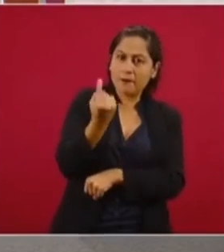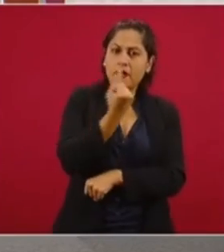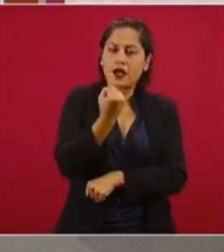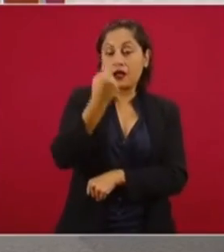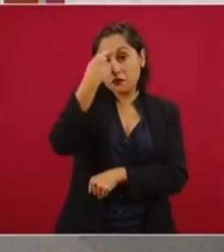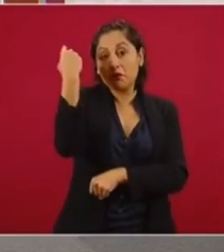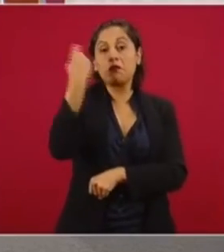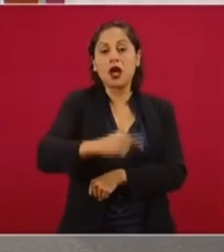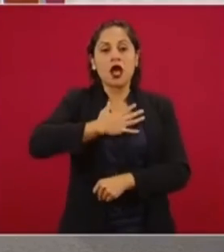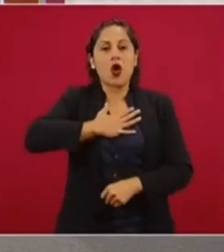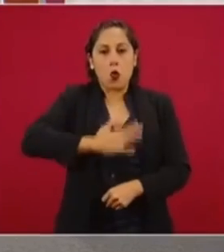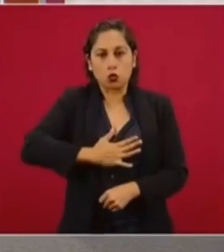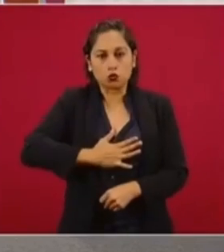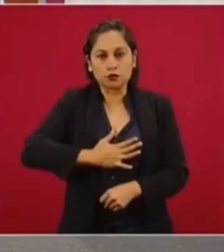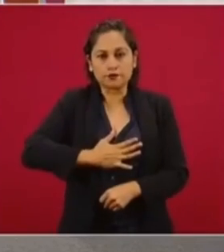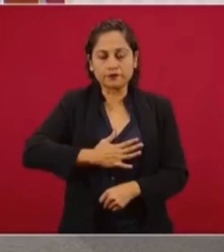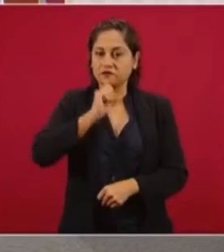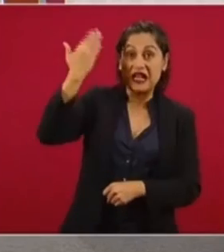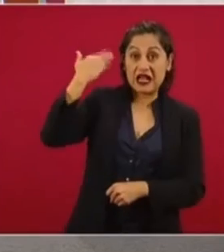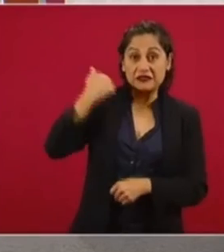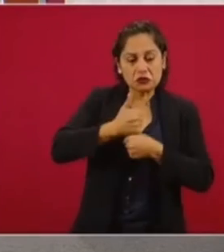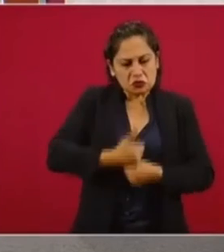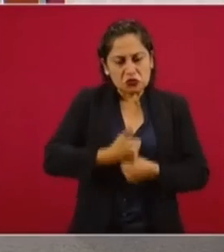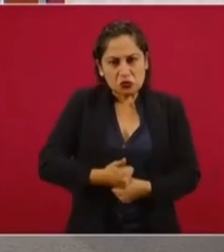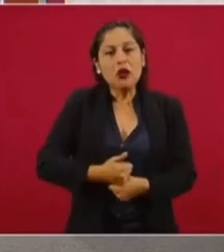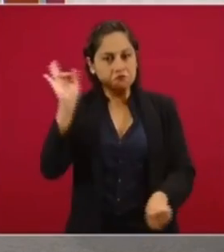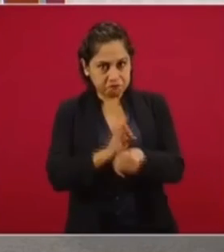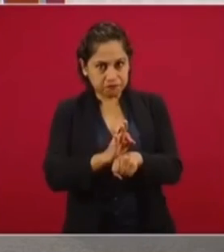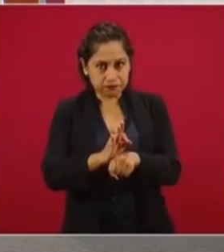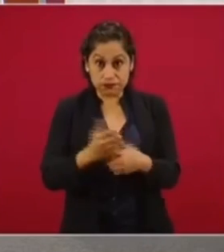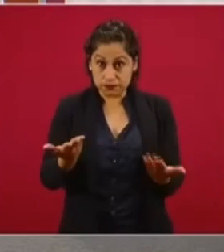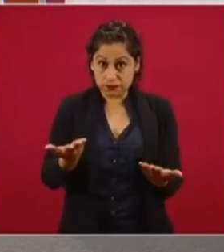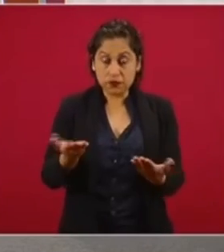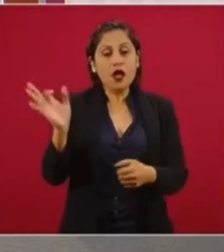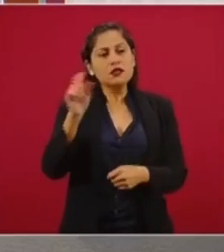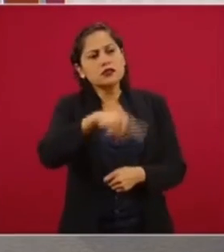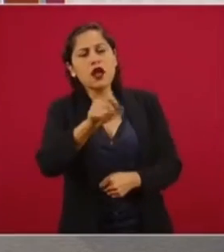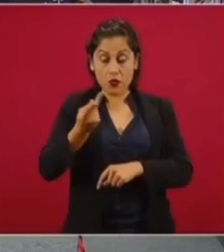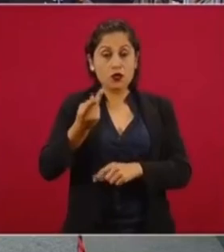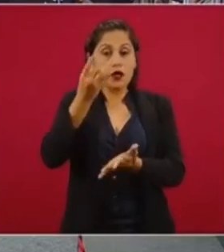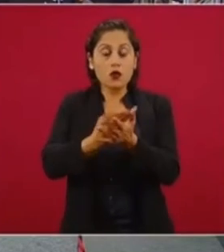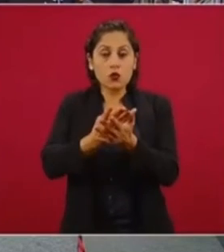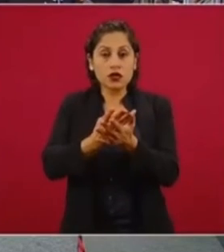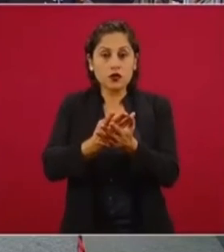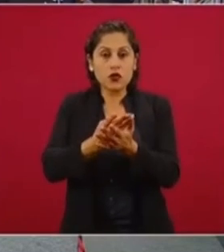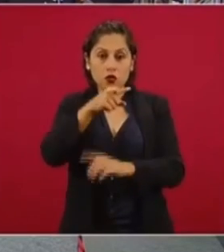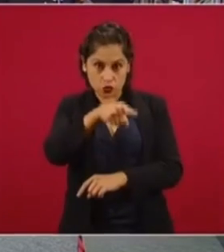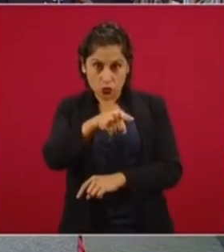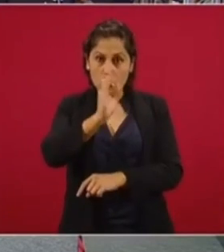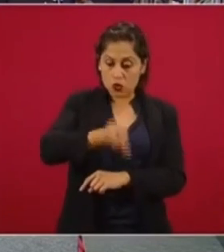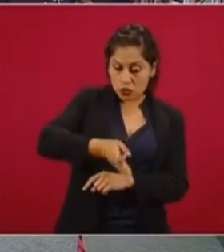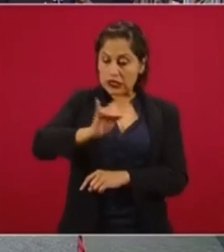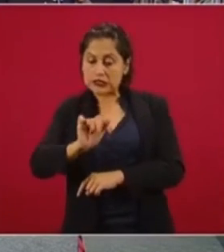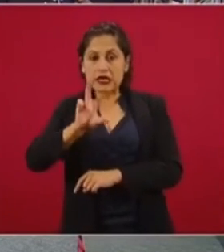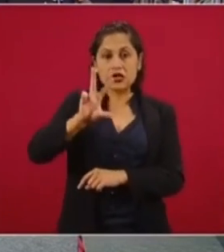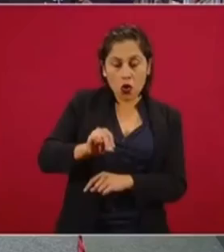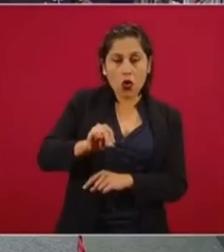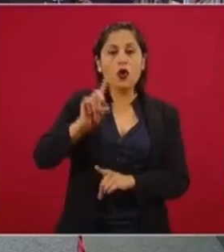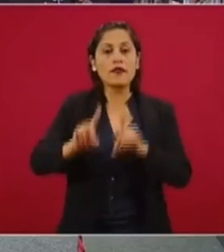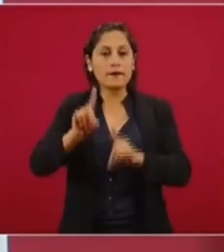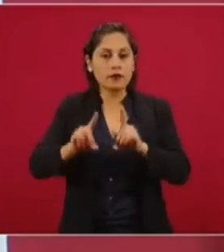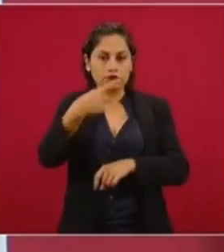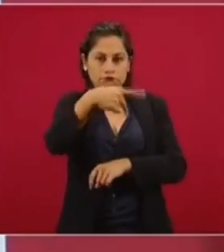Garantizar la justicia y los derechos de las posibles víctimas. Y los que no están de acuerdo dicen no, votan no. Por eso, la misma gente va a ir